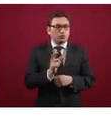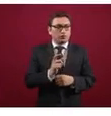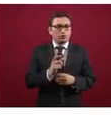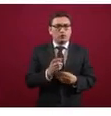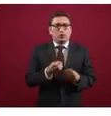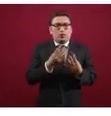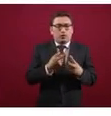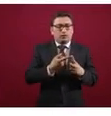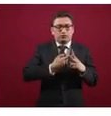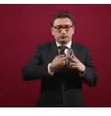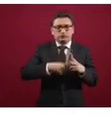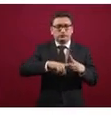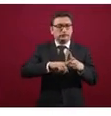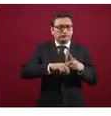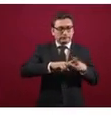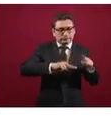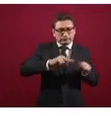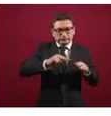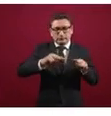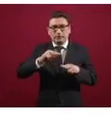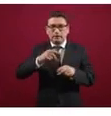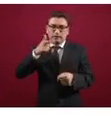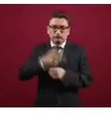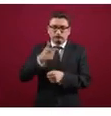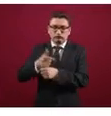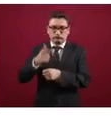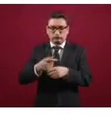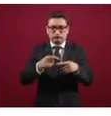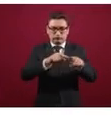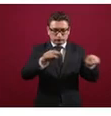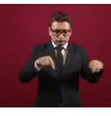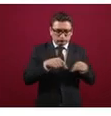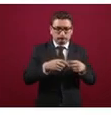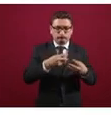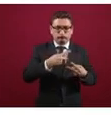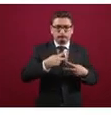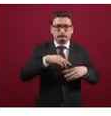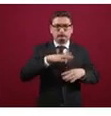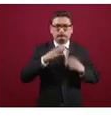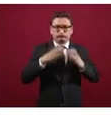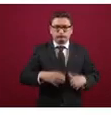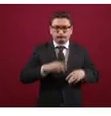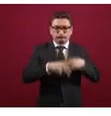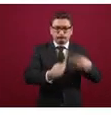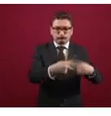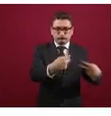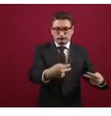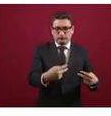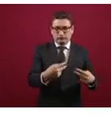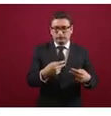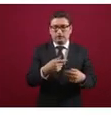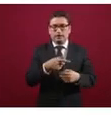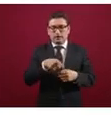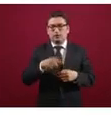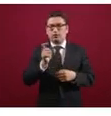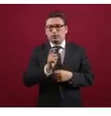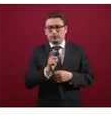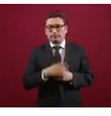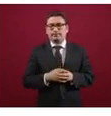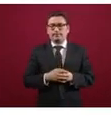un repunte en el hallazgo de fosas esto no quiere decir que los hechos que llevaron a